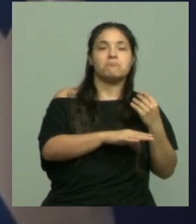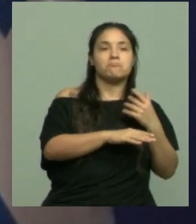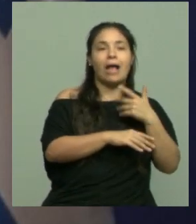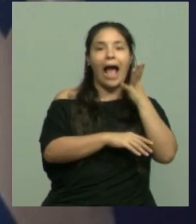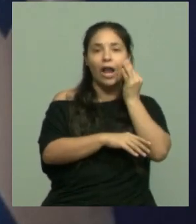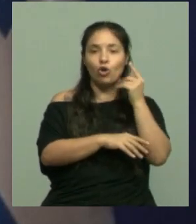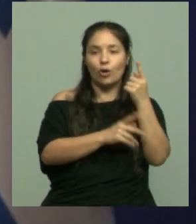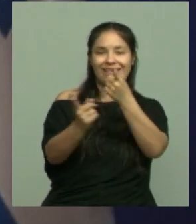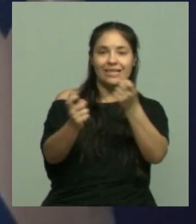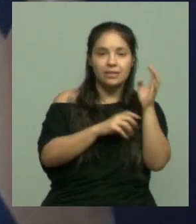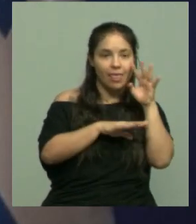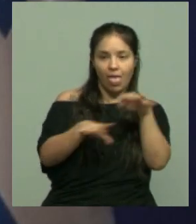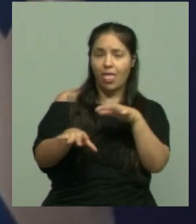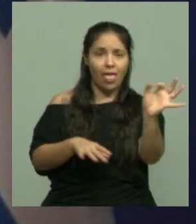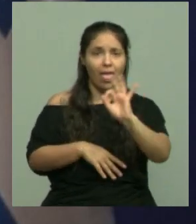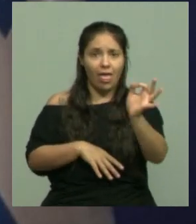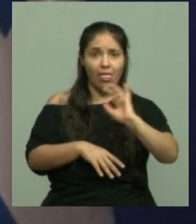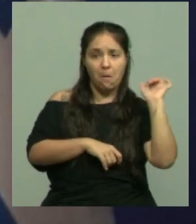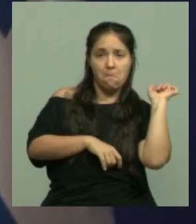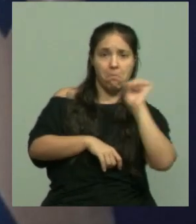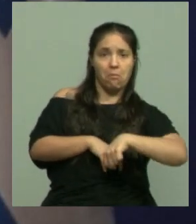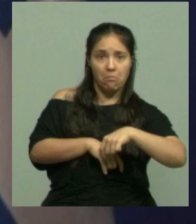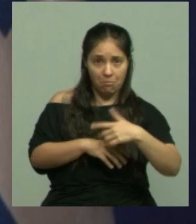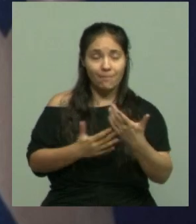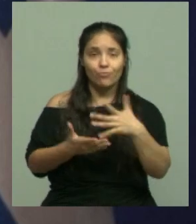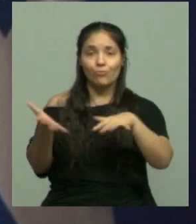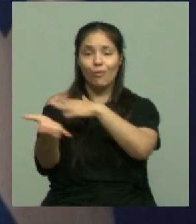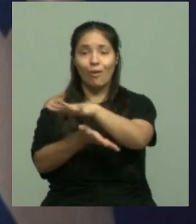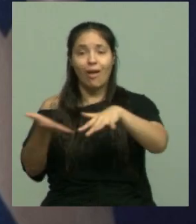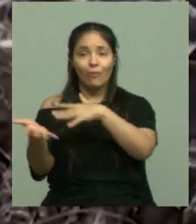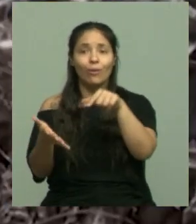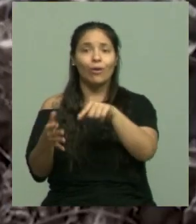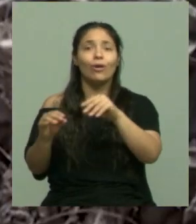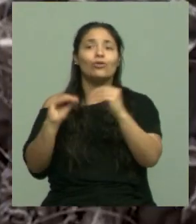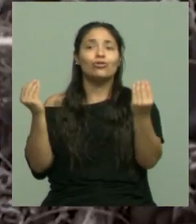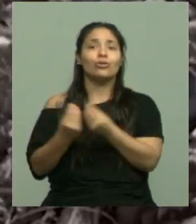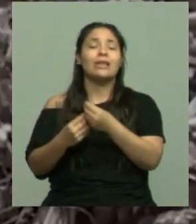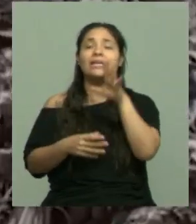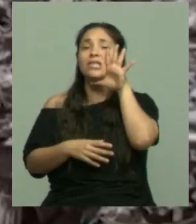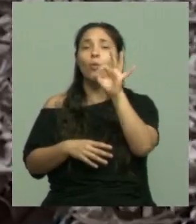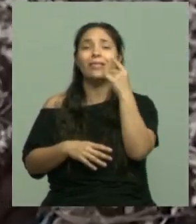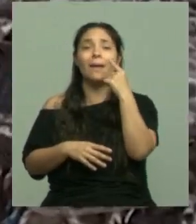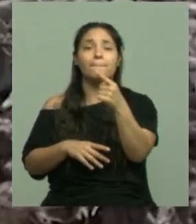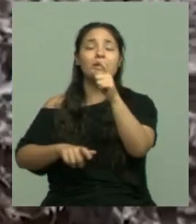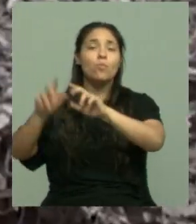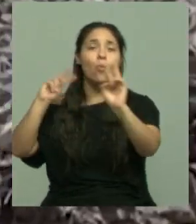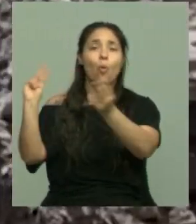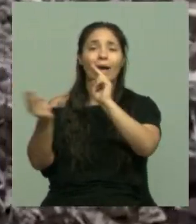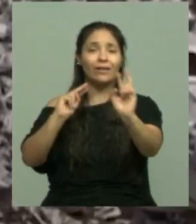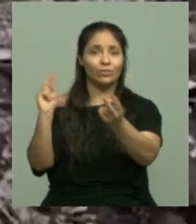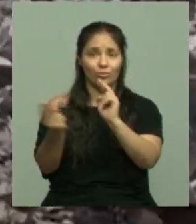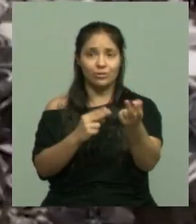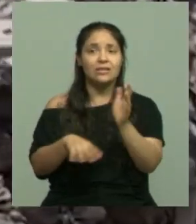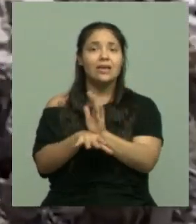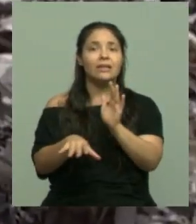de las necesidades de un pueblo que, como te digo, lleva casi 50.000 muertos que representan prácticamente